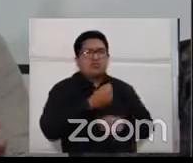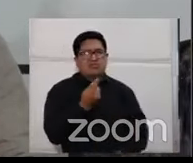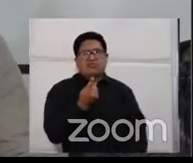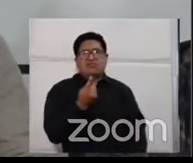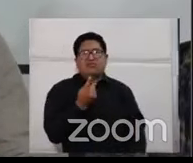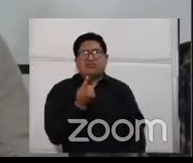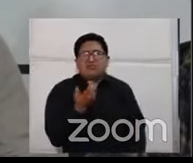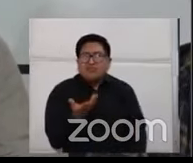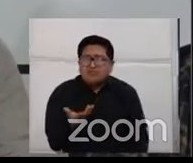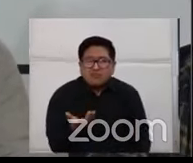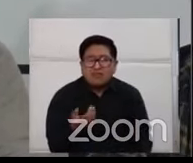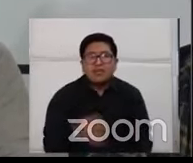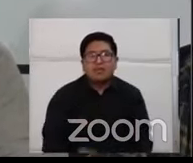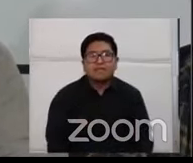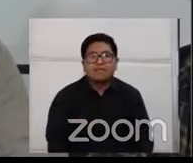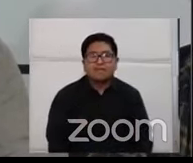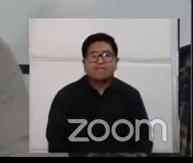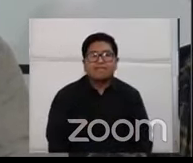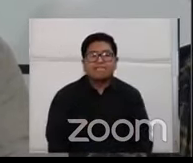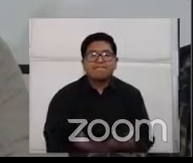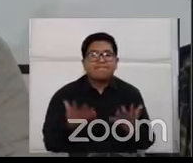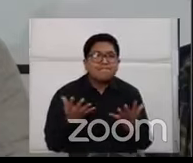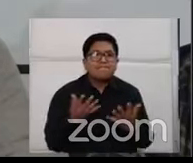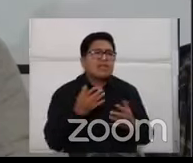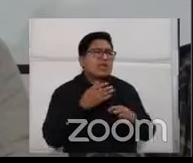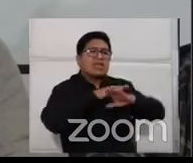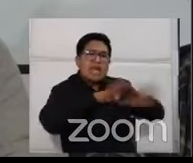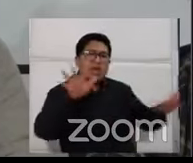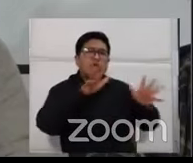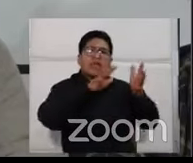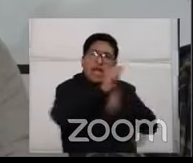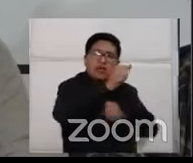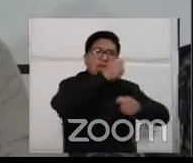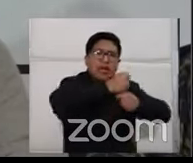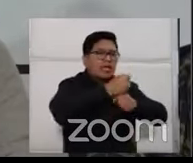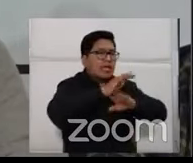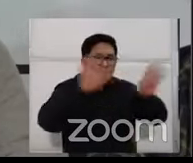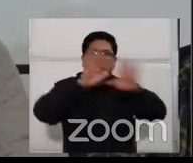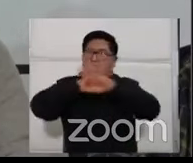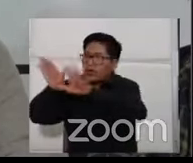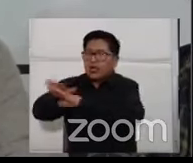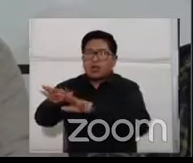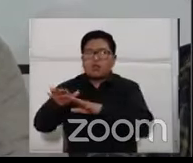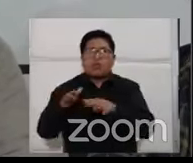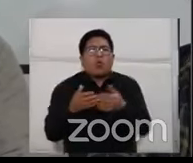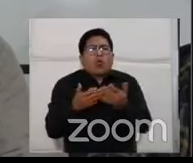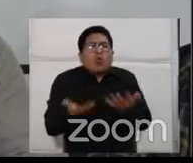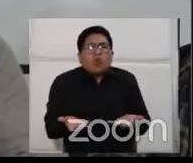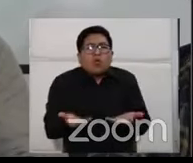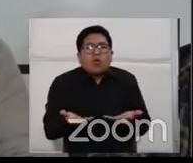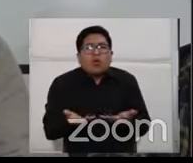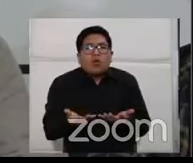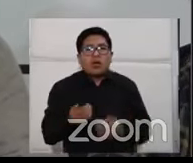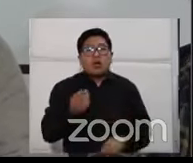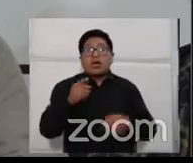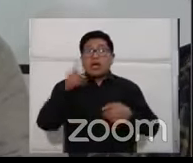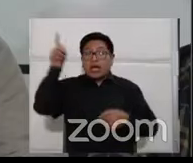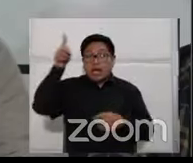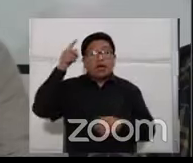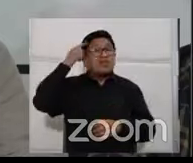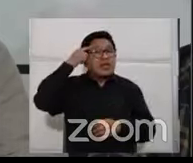tener explotación laboral pero no es así sería me juega le recordaremos